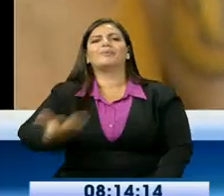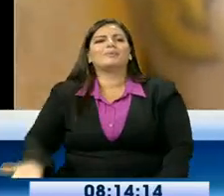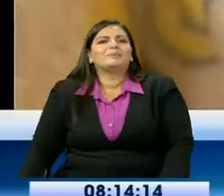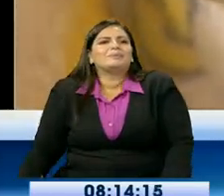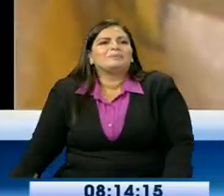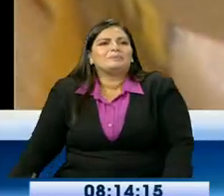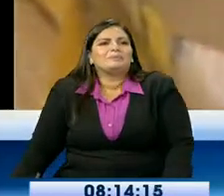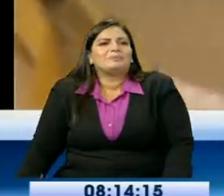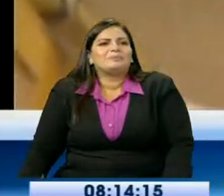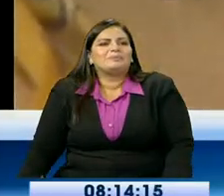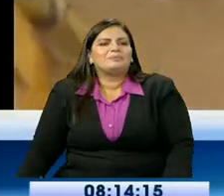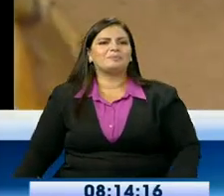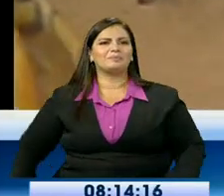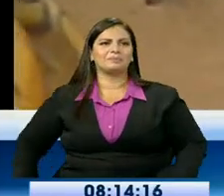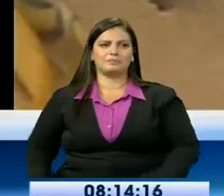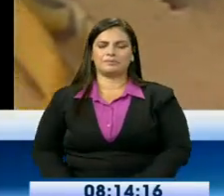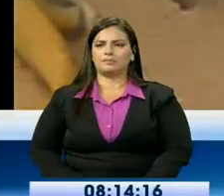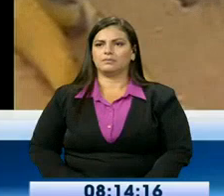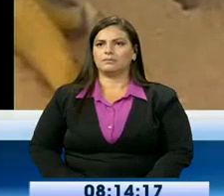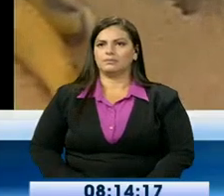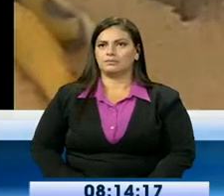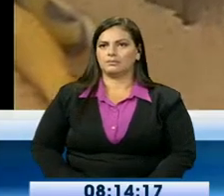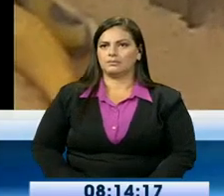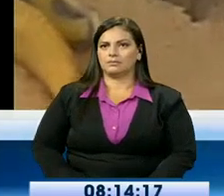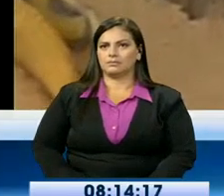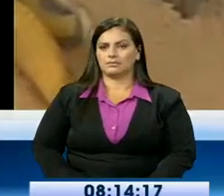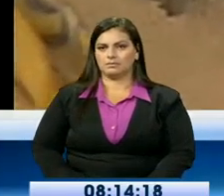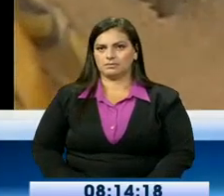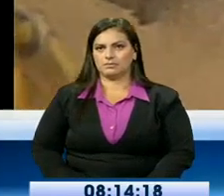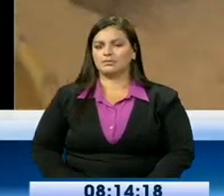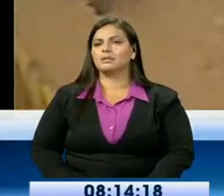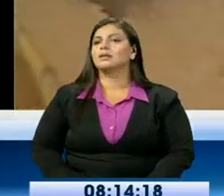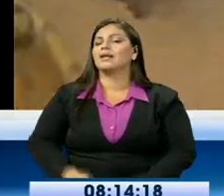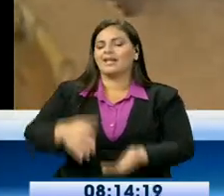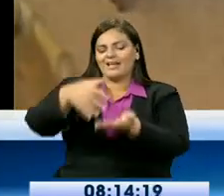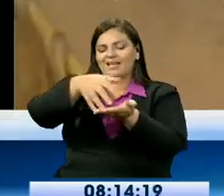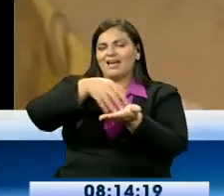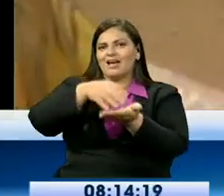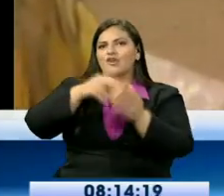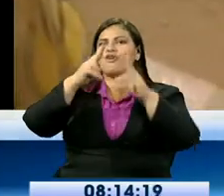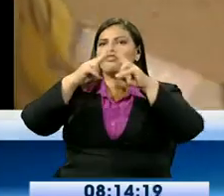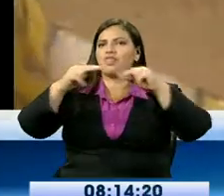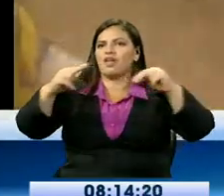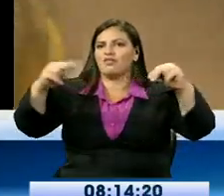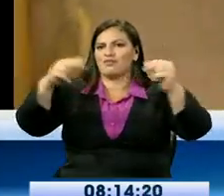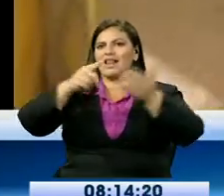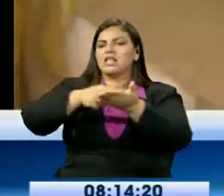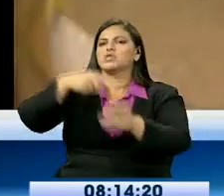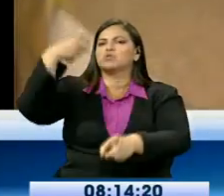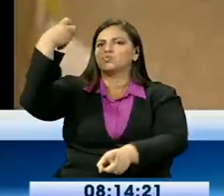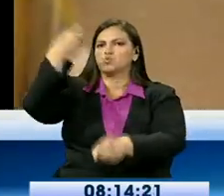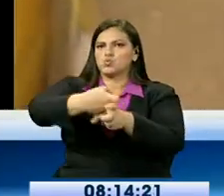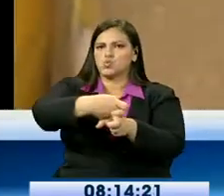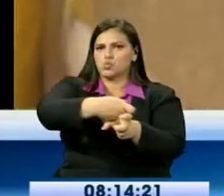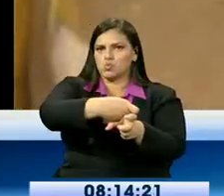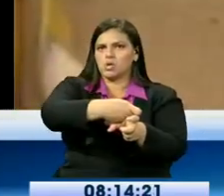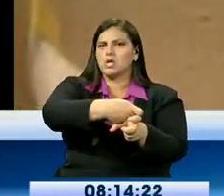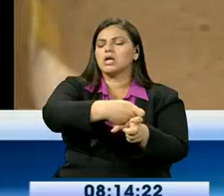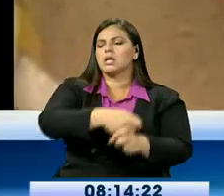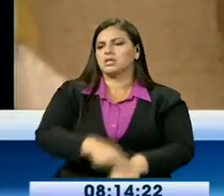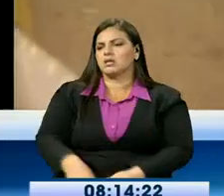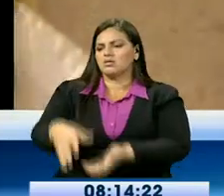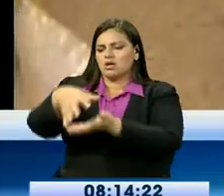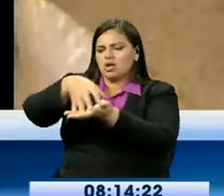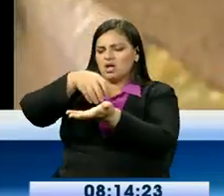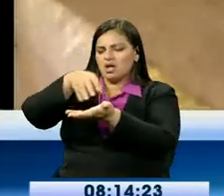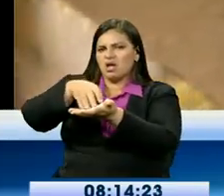más suave. Y el vuelto del arroz natural es un poquito duro. Ahí se puede darse cuenta, porque aquí,